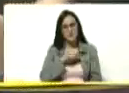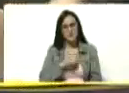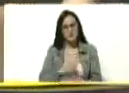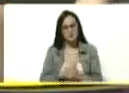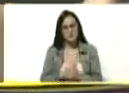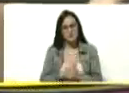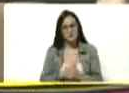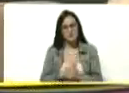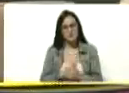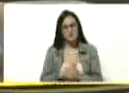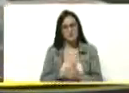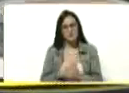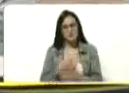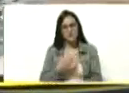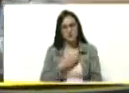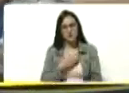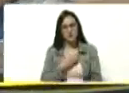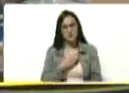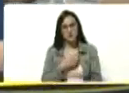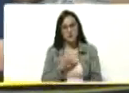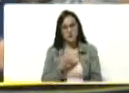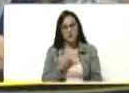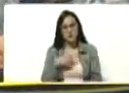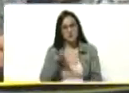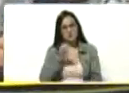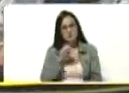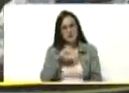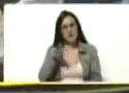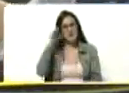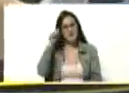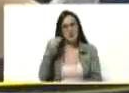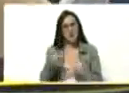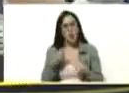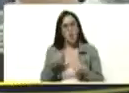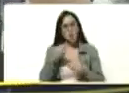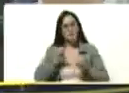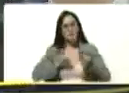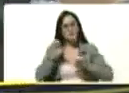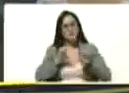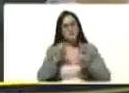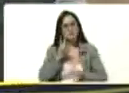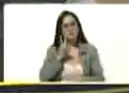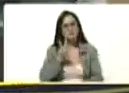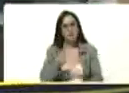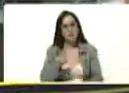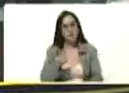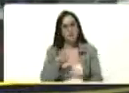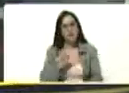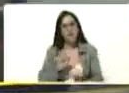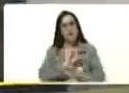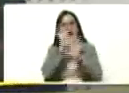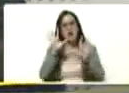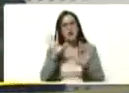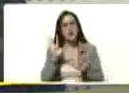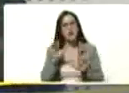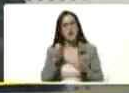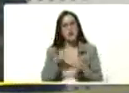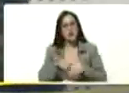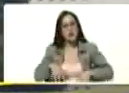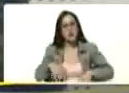Y no podía incluso, o sea, me llamó la atención comprender cómo podían analizar, tener una visión tan clara para crear esa